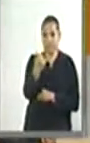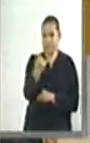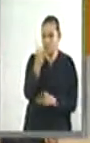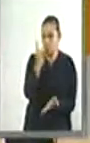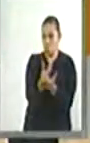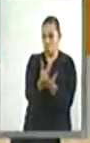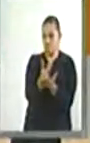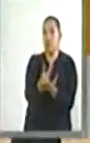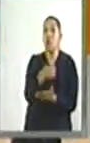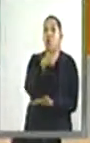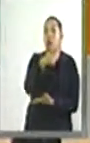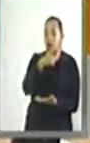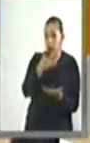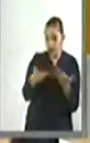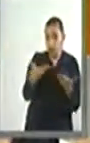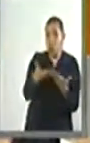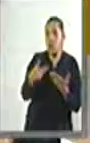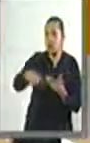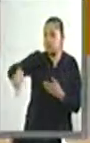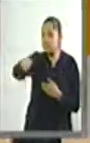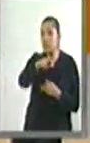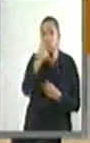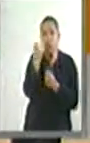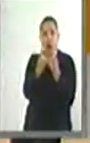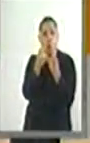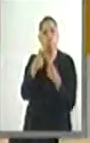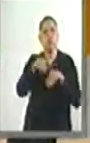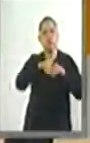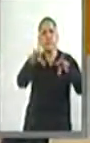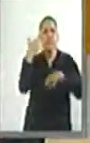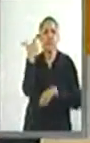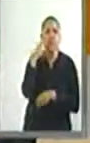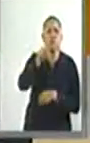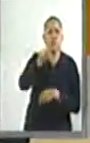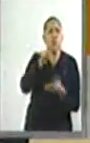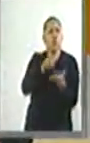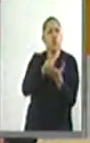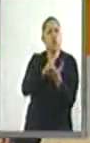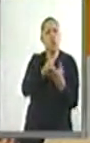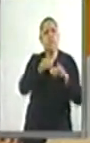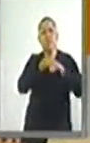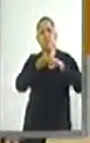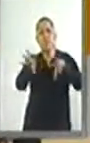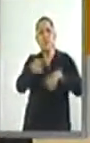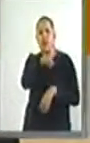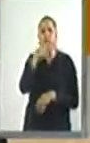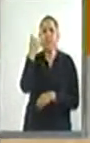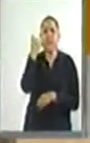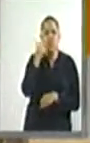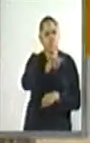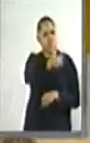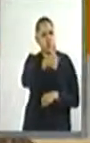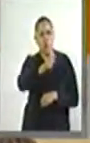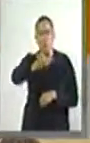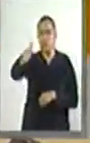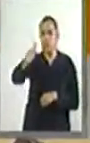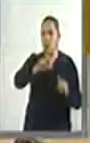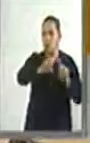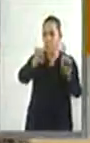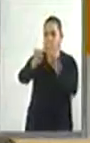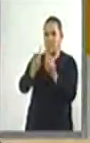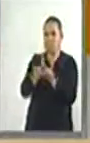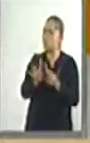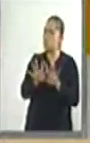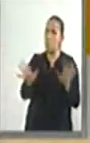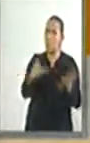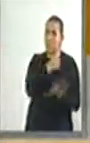proporcionados en algunos spots de radio y de televisión, requiriendo de su urgente actualización y ajuste a lo que establece la ley